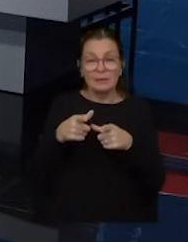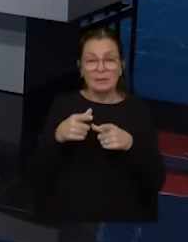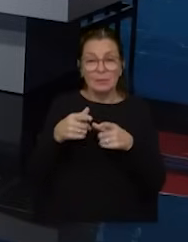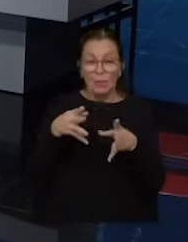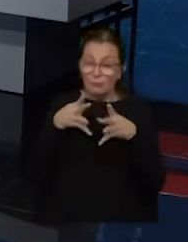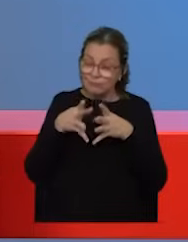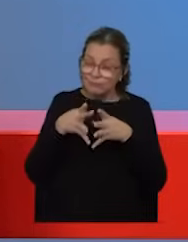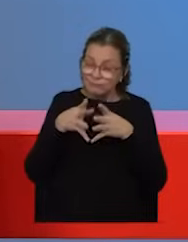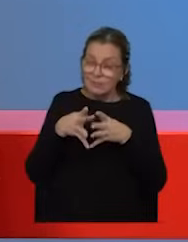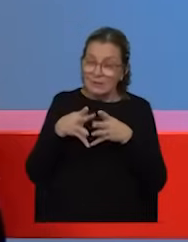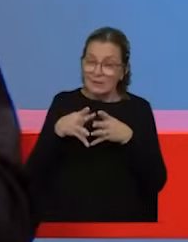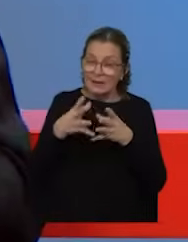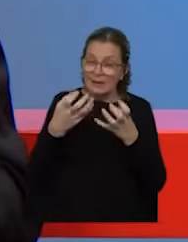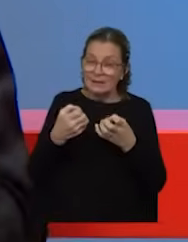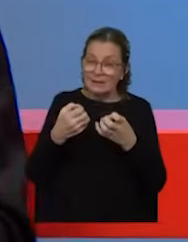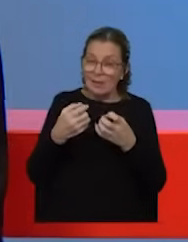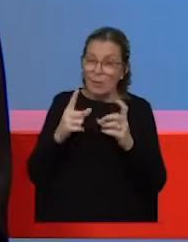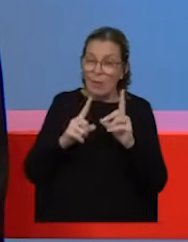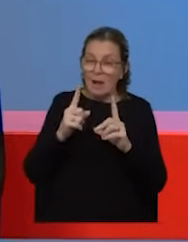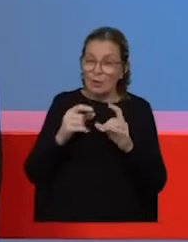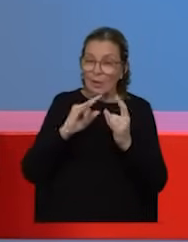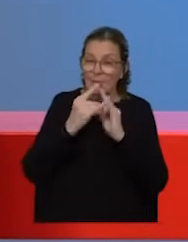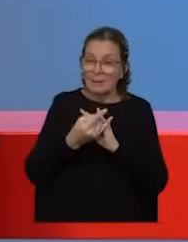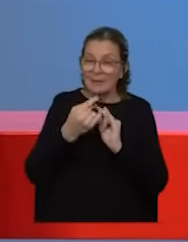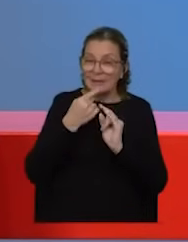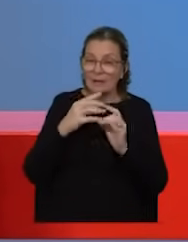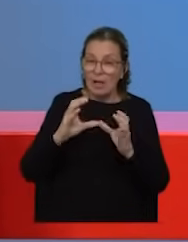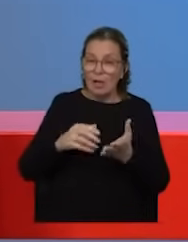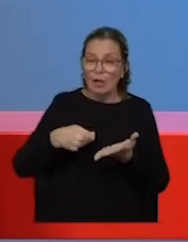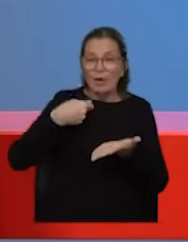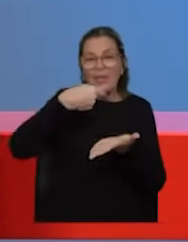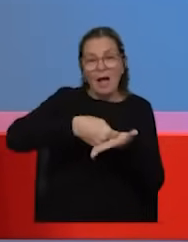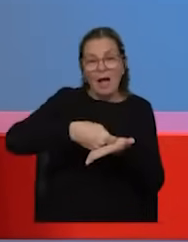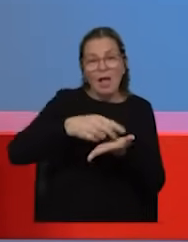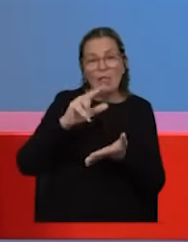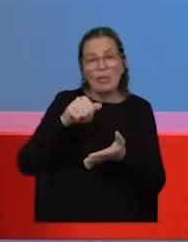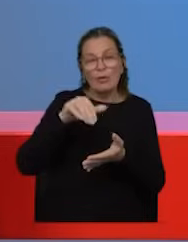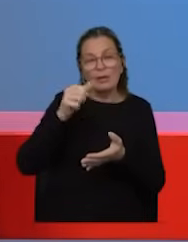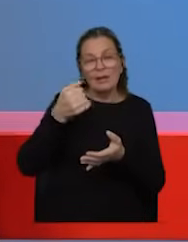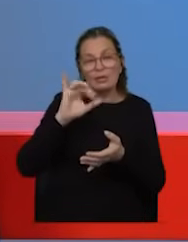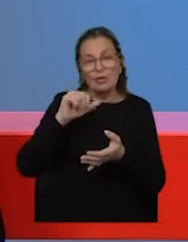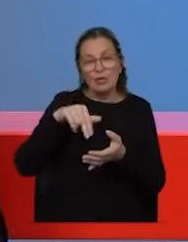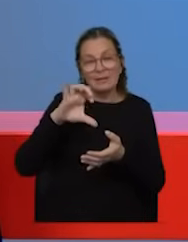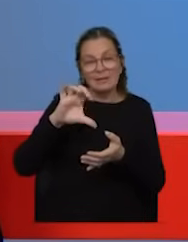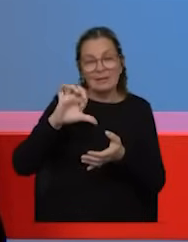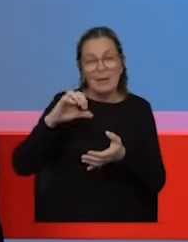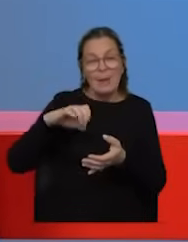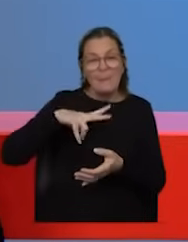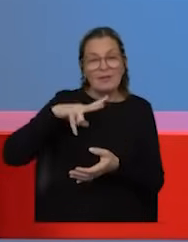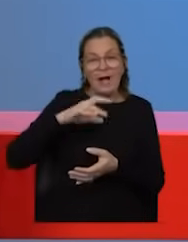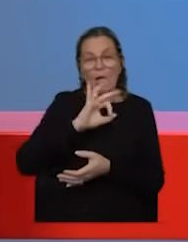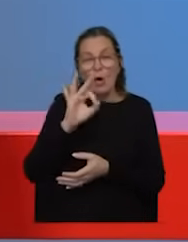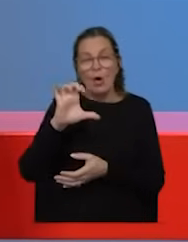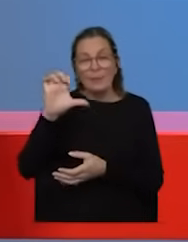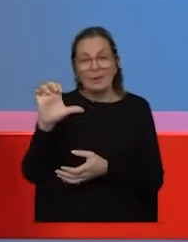batalla que se quería dar desde o una señal desde el parlamento que son las donaciones eh tanto de de privados o o de empresa donde Bueno